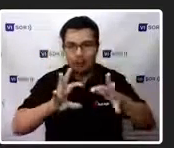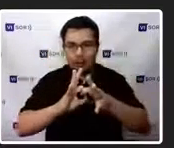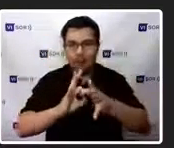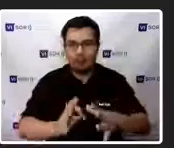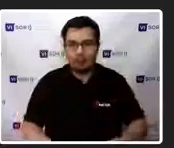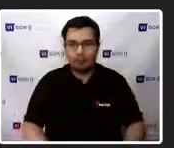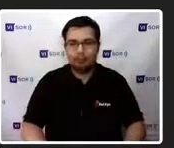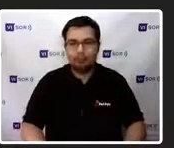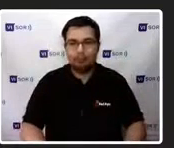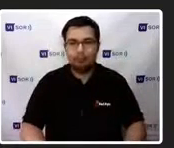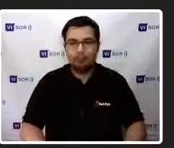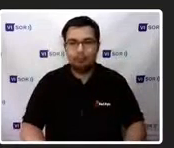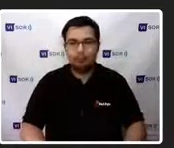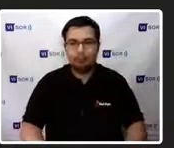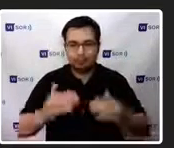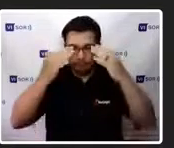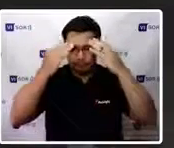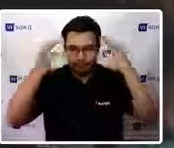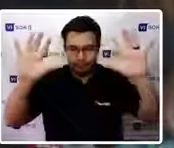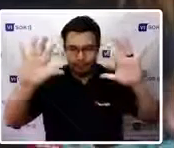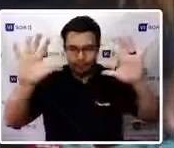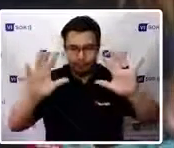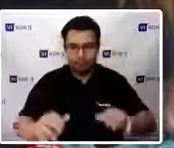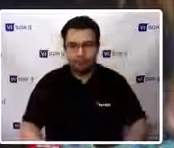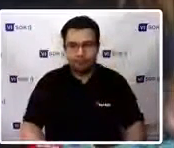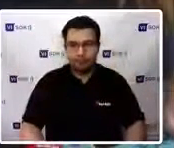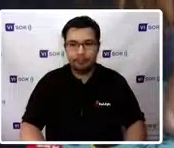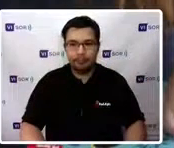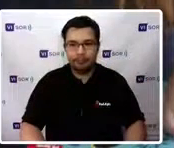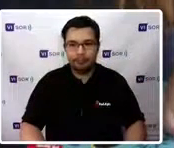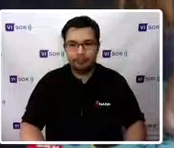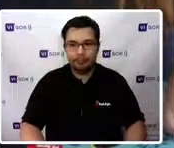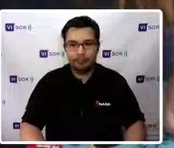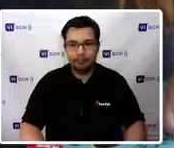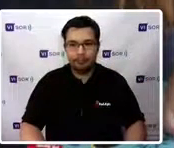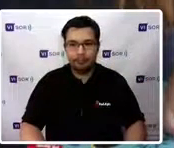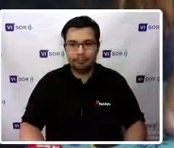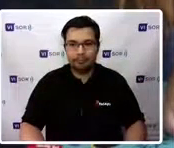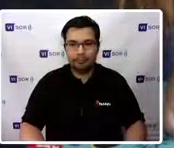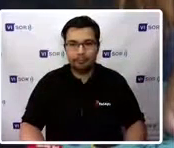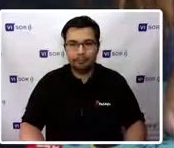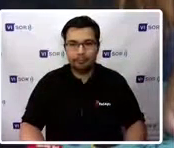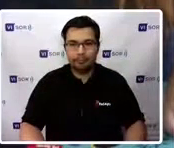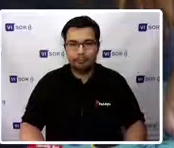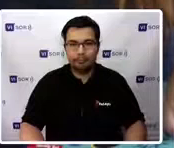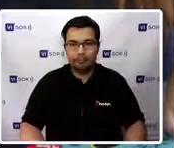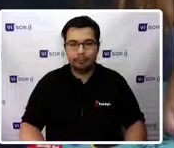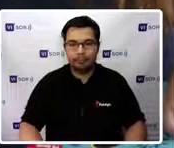Chao, chao. Y ahí salimos del aire.